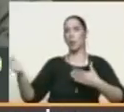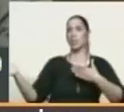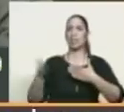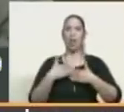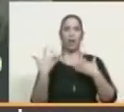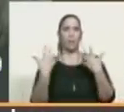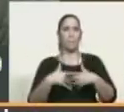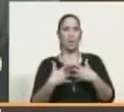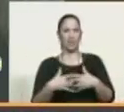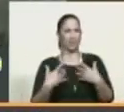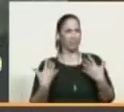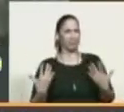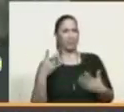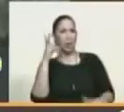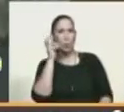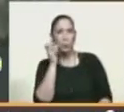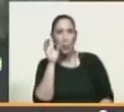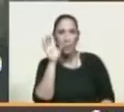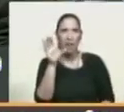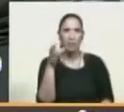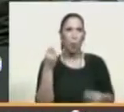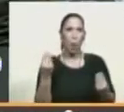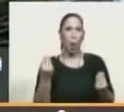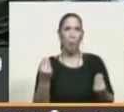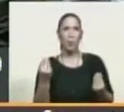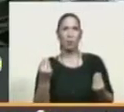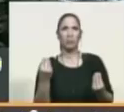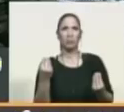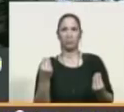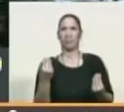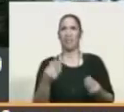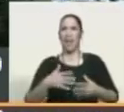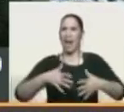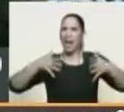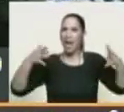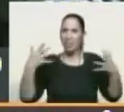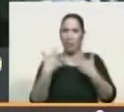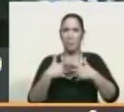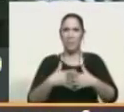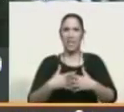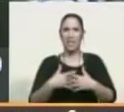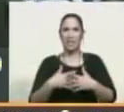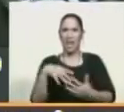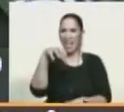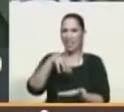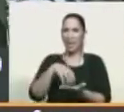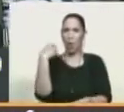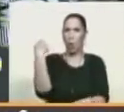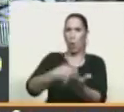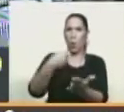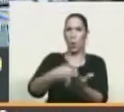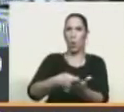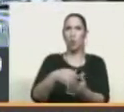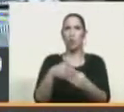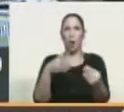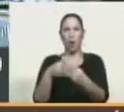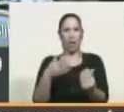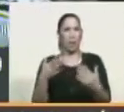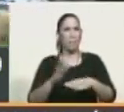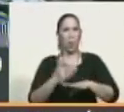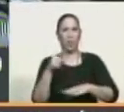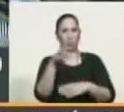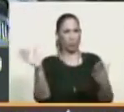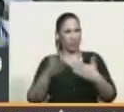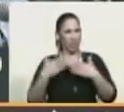los escuchó? ¿Y cómo es que tú tienes grandes empresas y necesitas que el Estado te dé dólares para, porque si no tú cierras? ¿Y